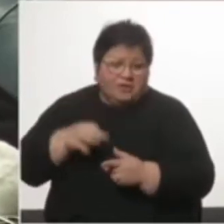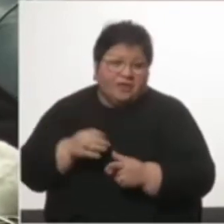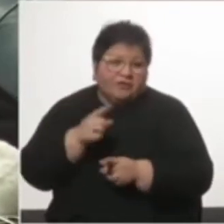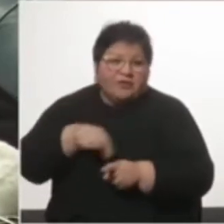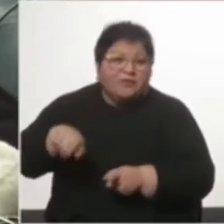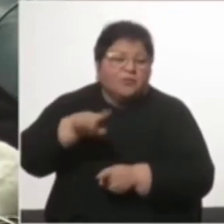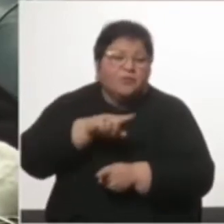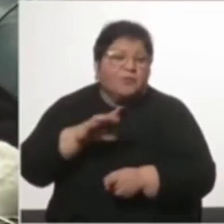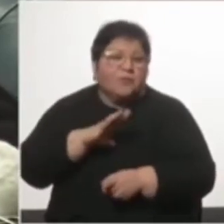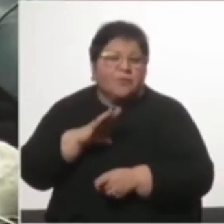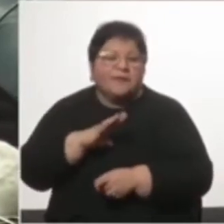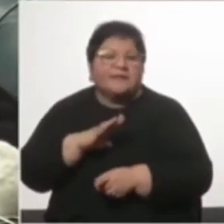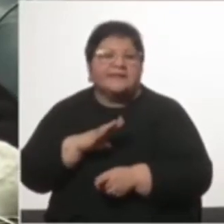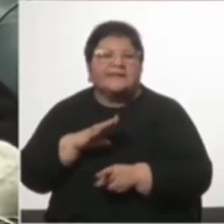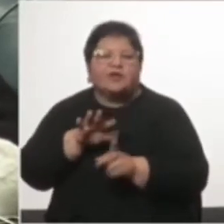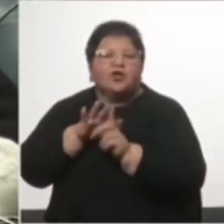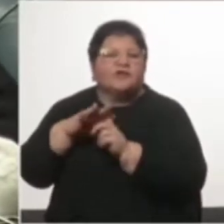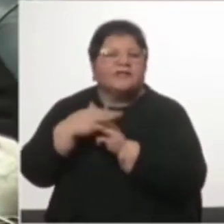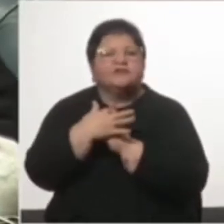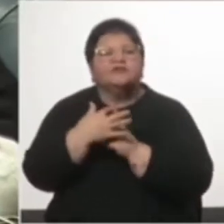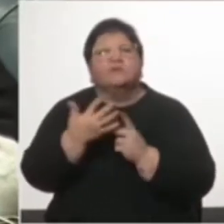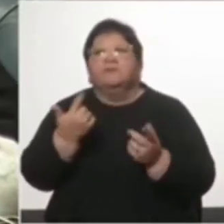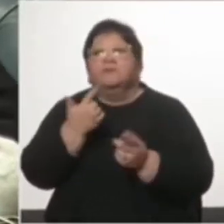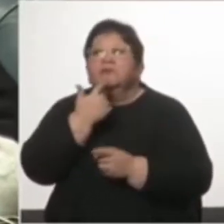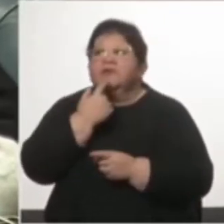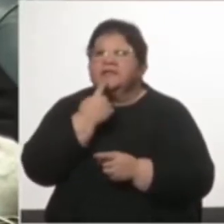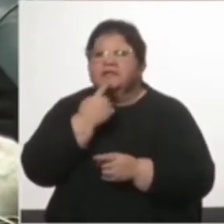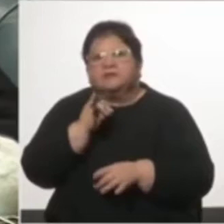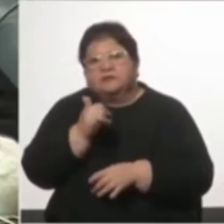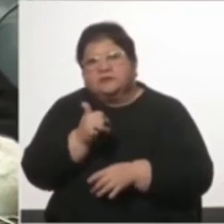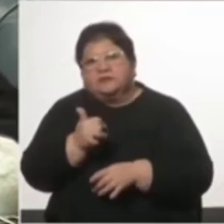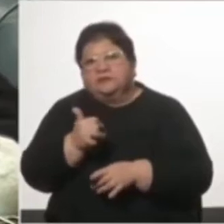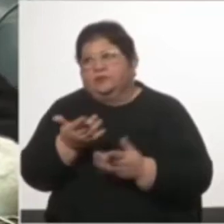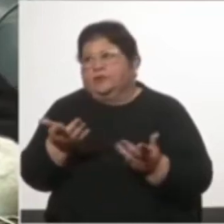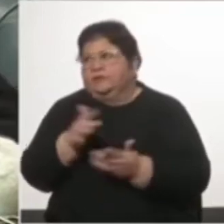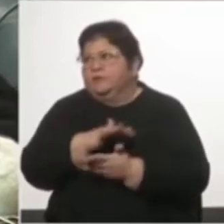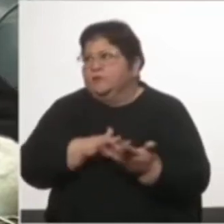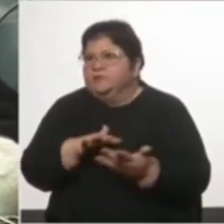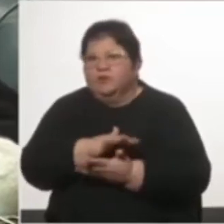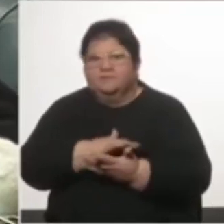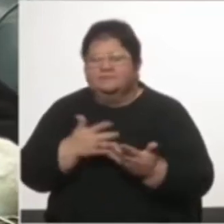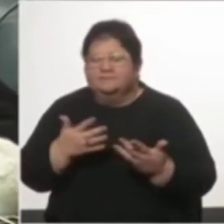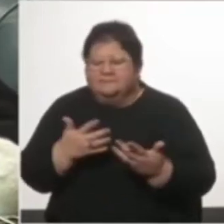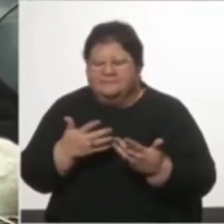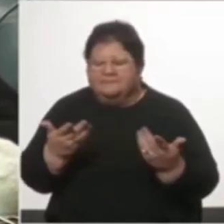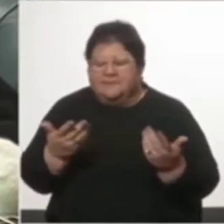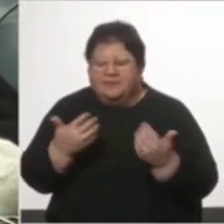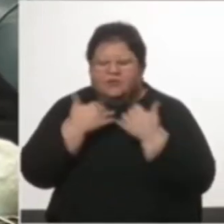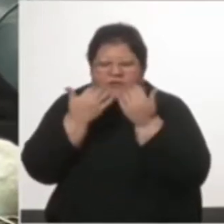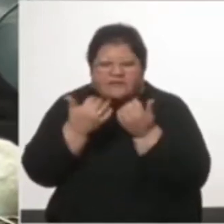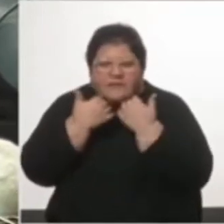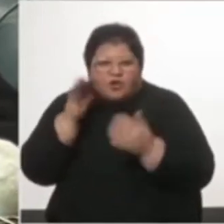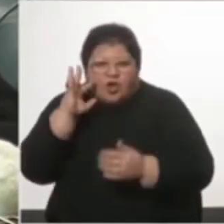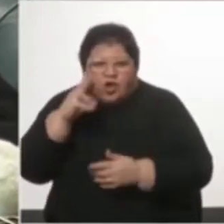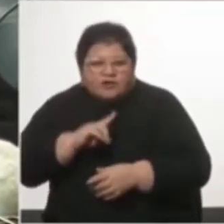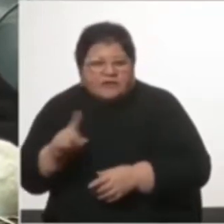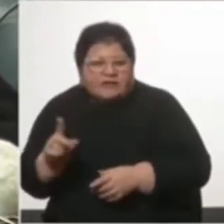contexto político en el que estábamos era, sin duda, una situación inesperada, desconocida,